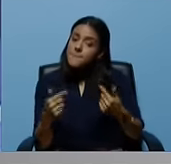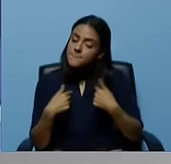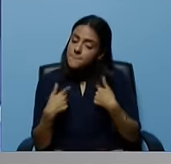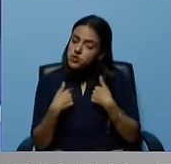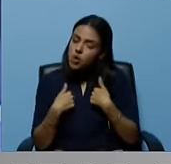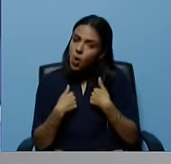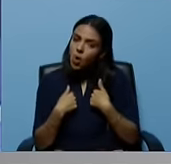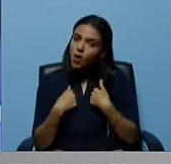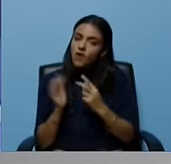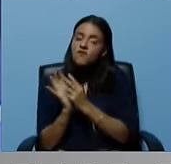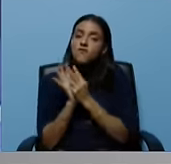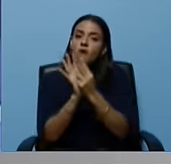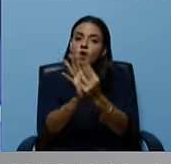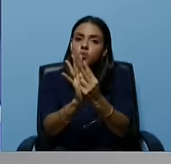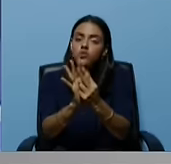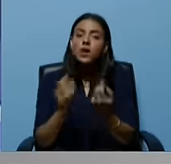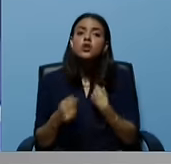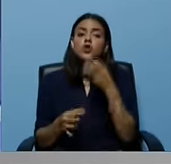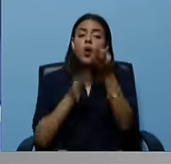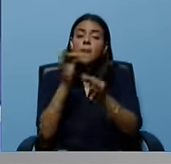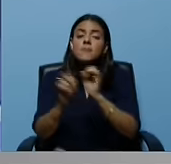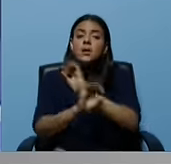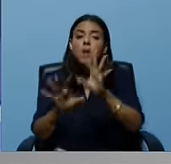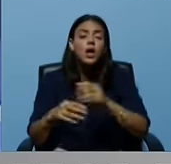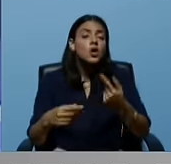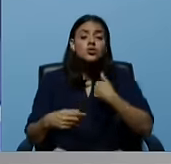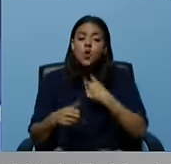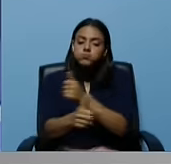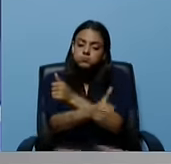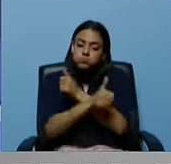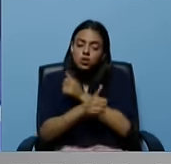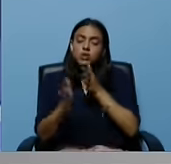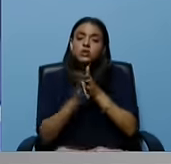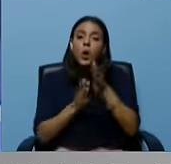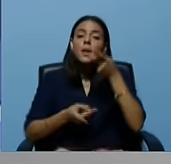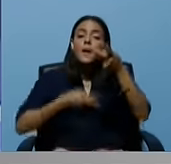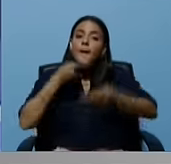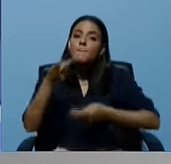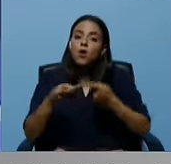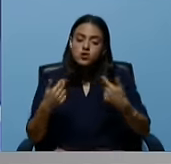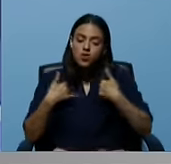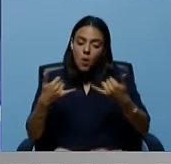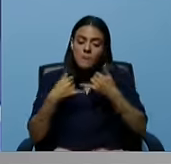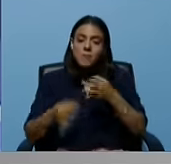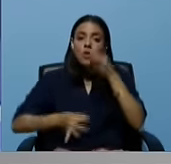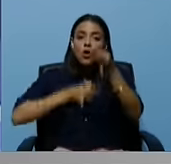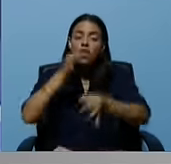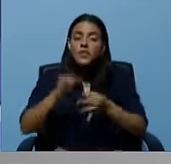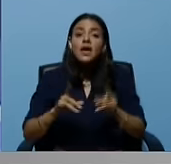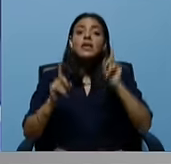de manera voluntaria. Y además es lo que está establecido en las convenciones sobre derechos de